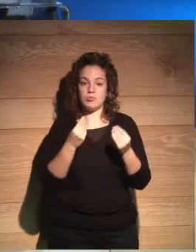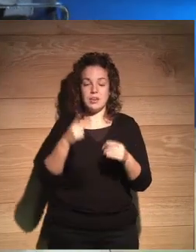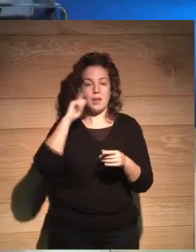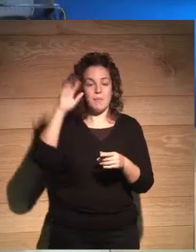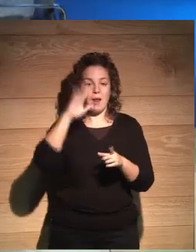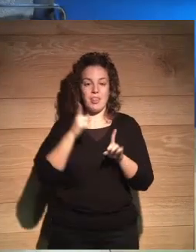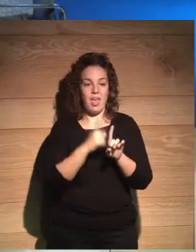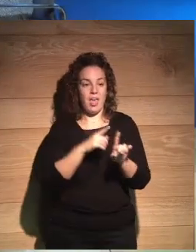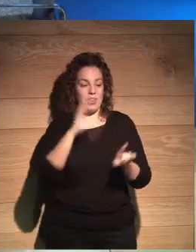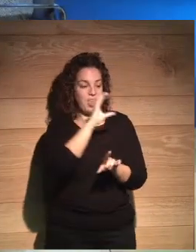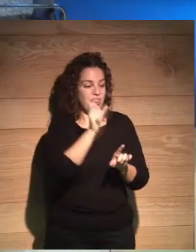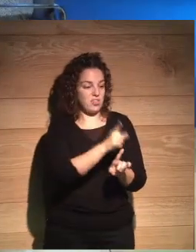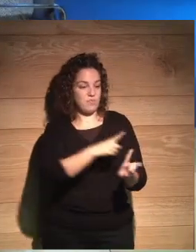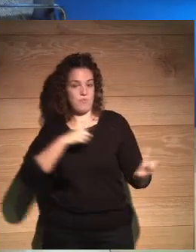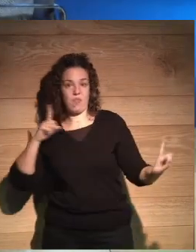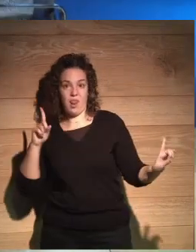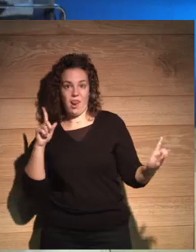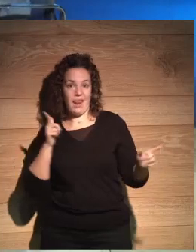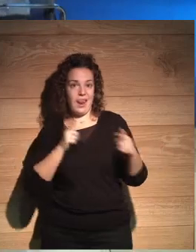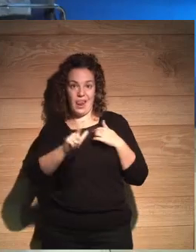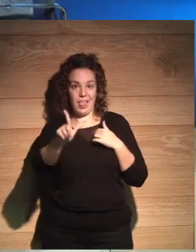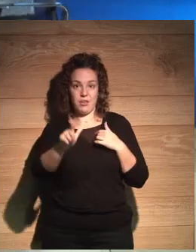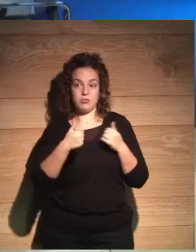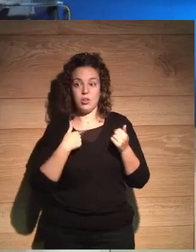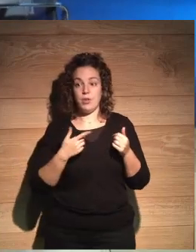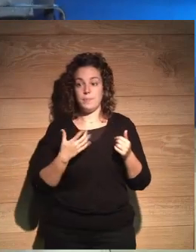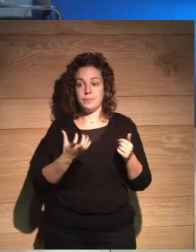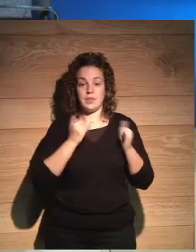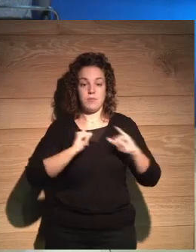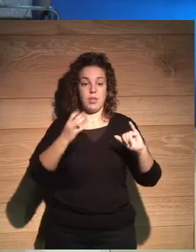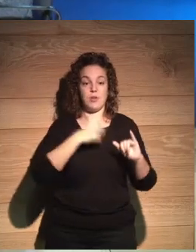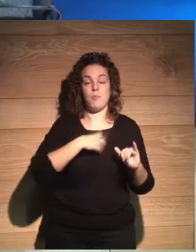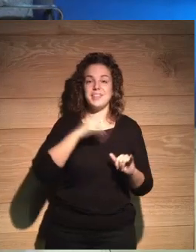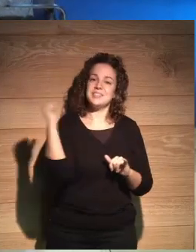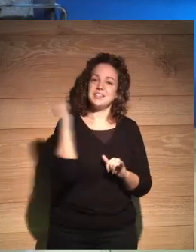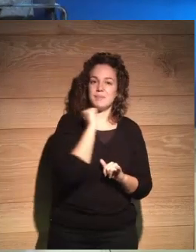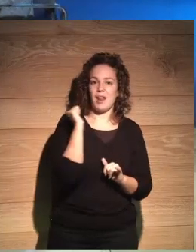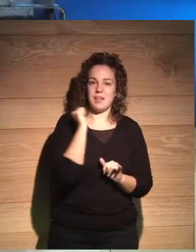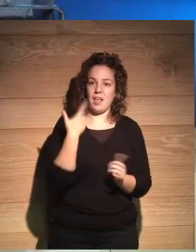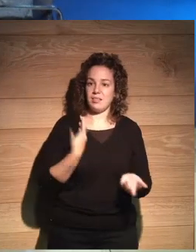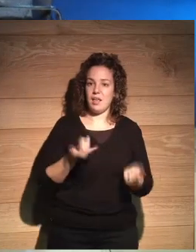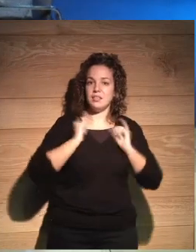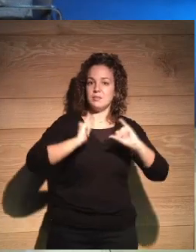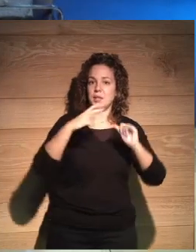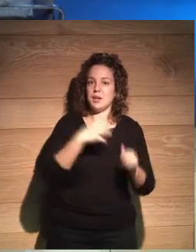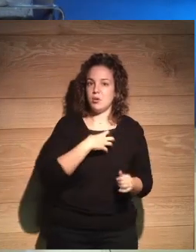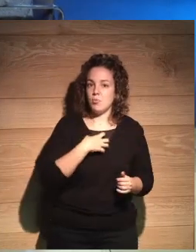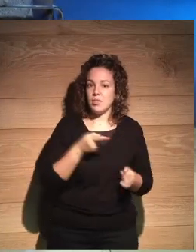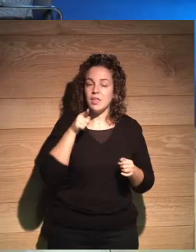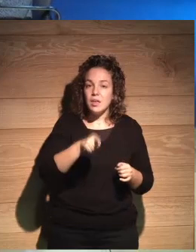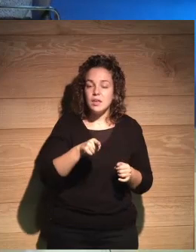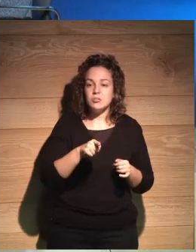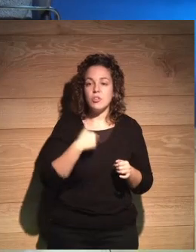alejada de la ciencia en determinado no podría disfrutar, por ejemplo, de la Semana Santa. No podrías disfrutarlo. Y ahí es